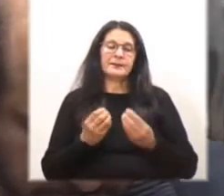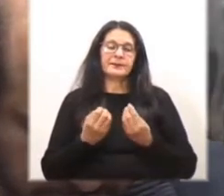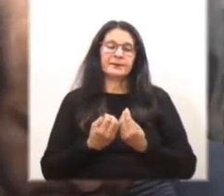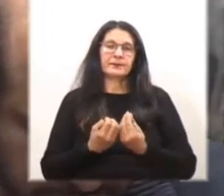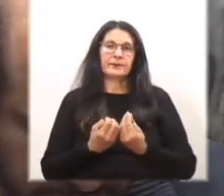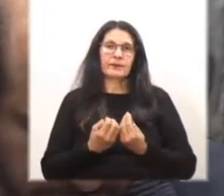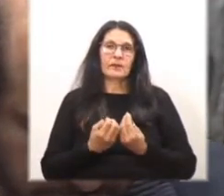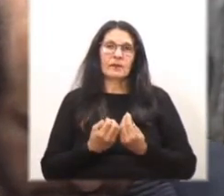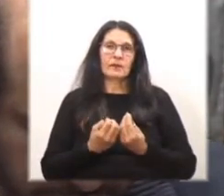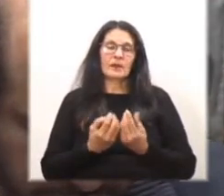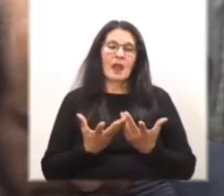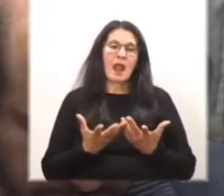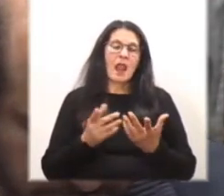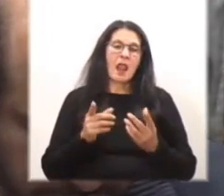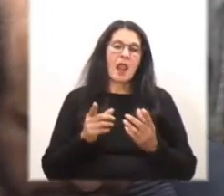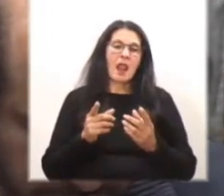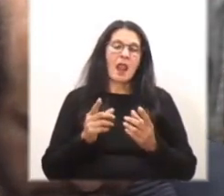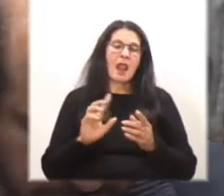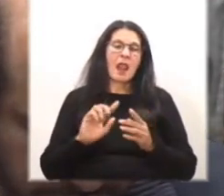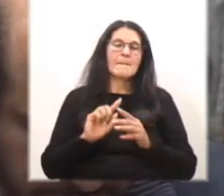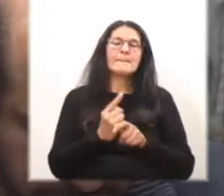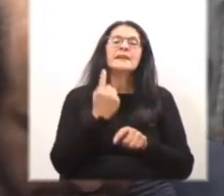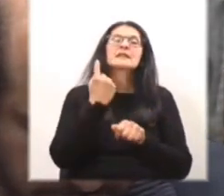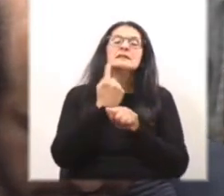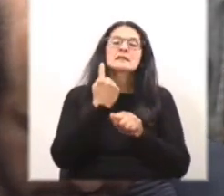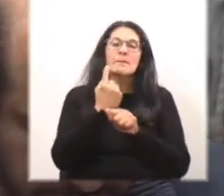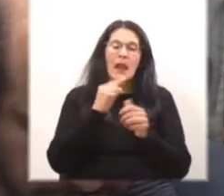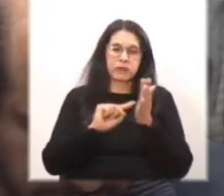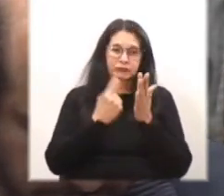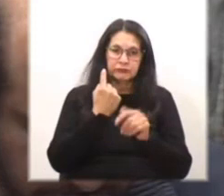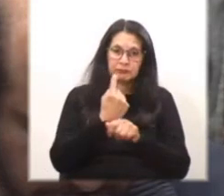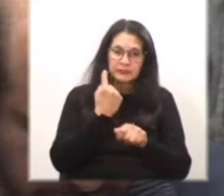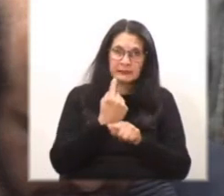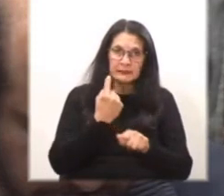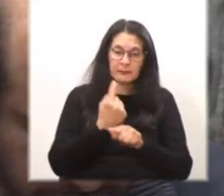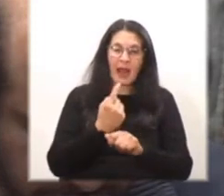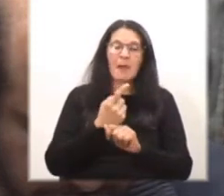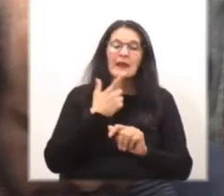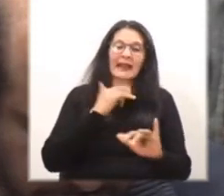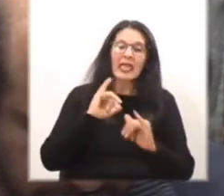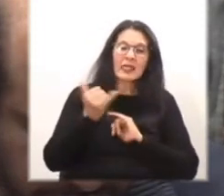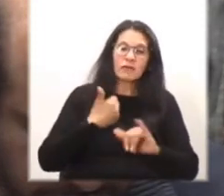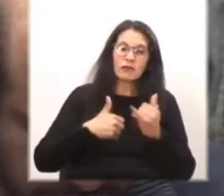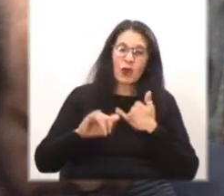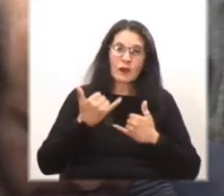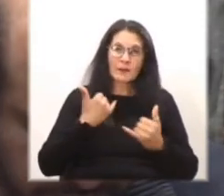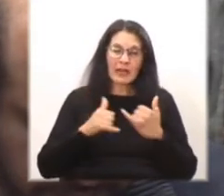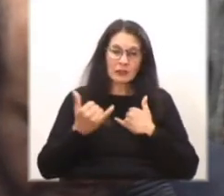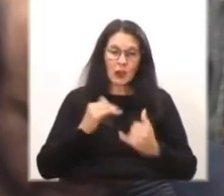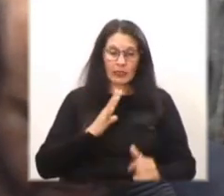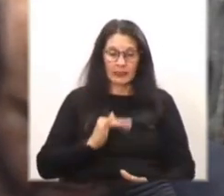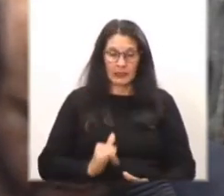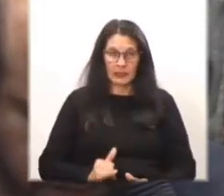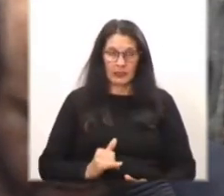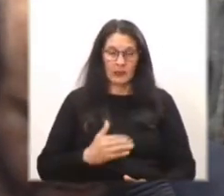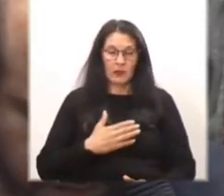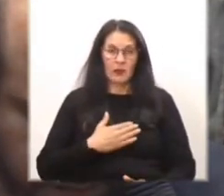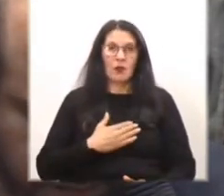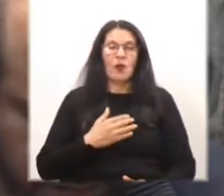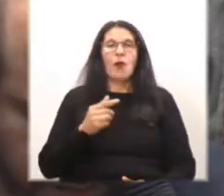que la fuente principal de acceso a la información que tuve